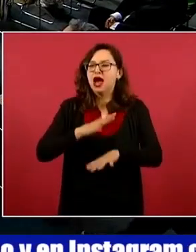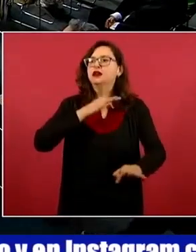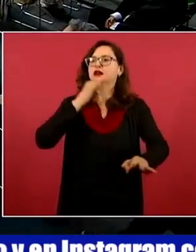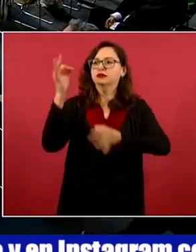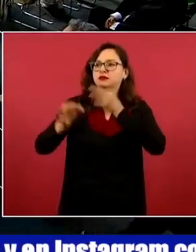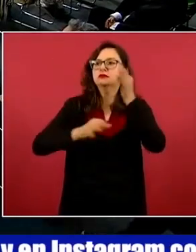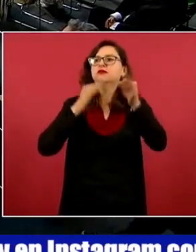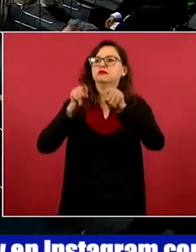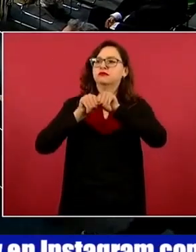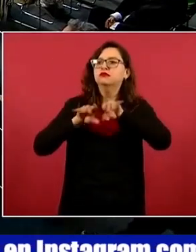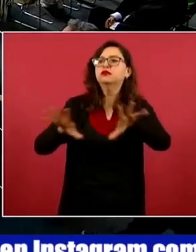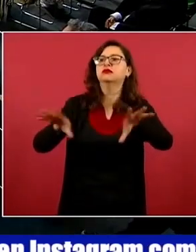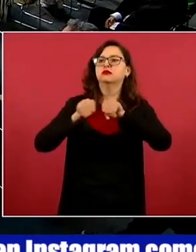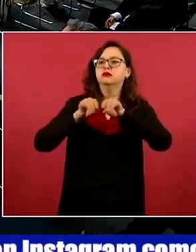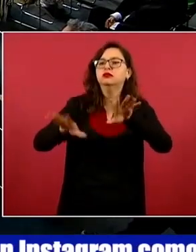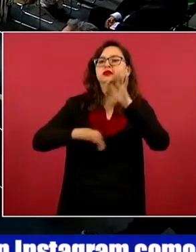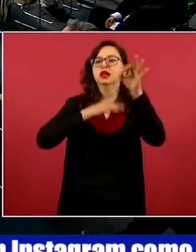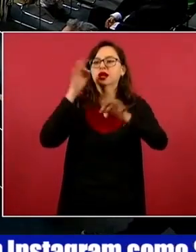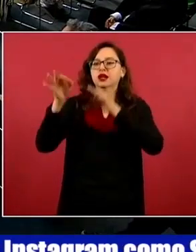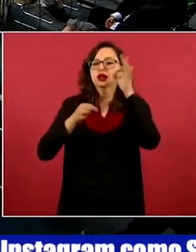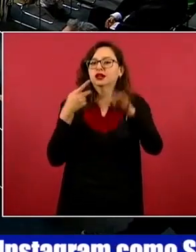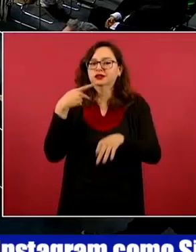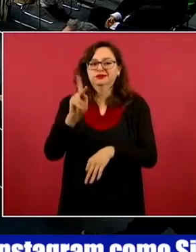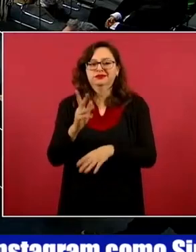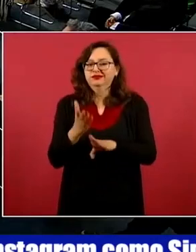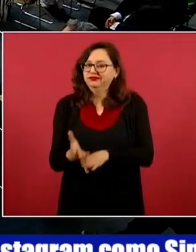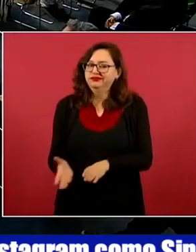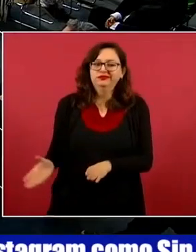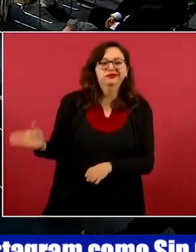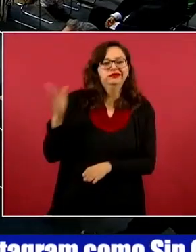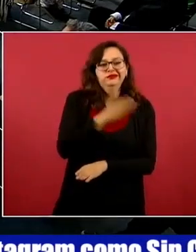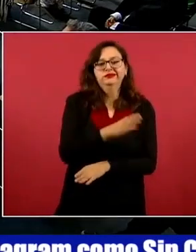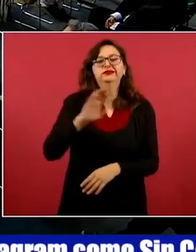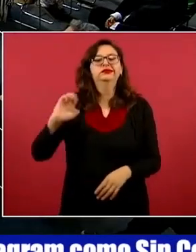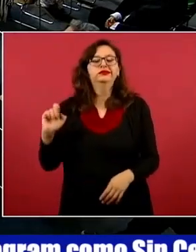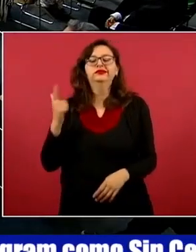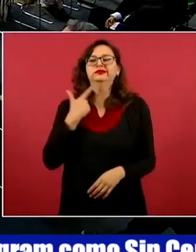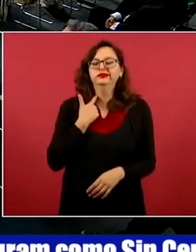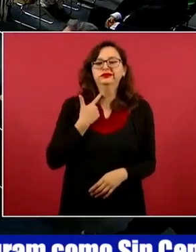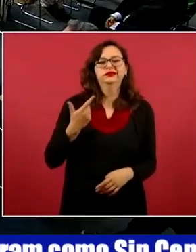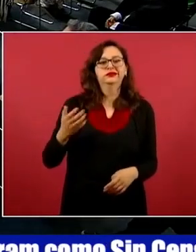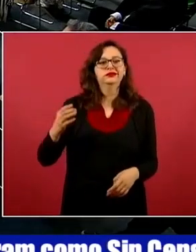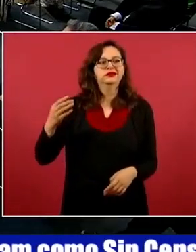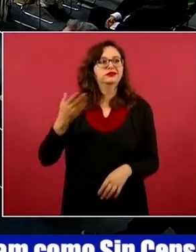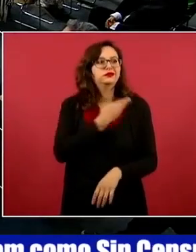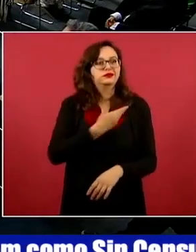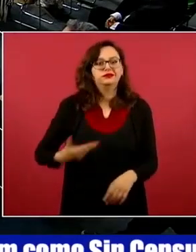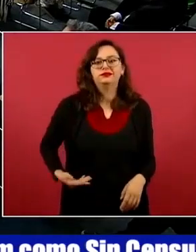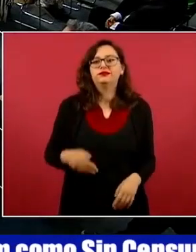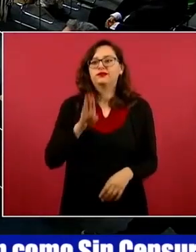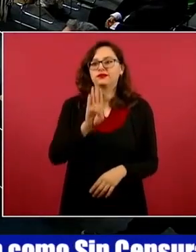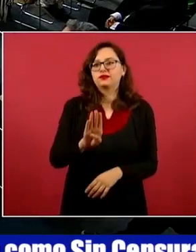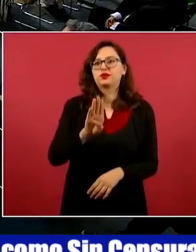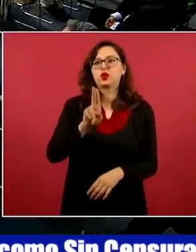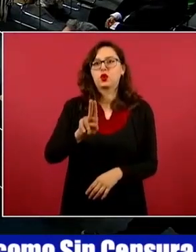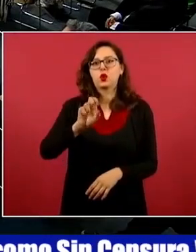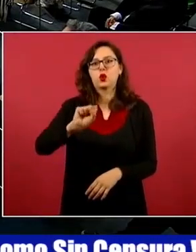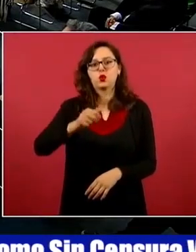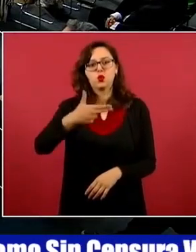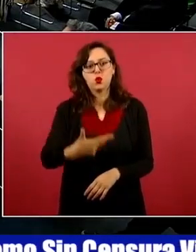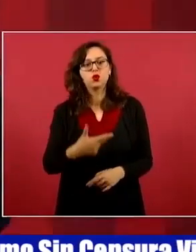hizo muro Bush papá, Bush hijo,